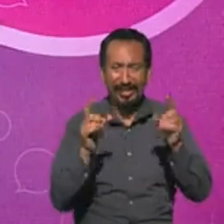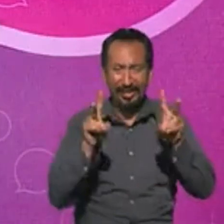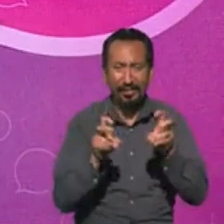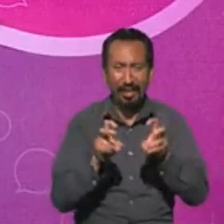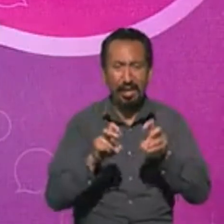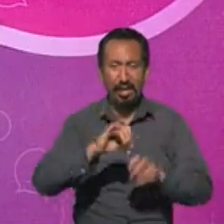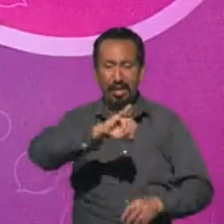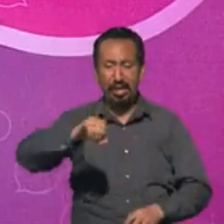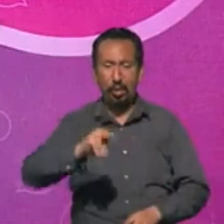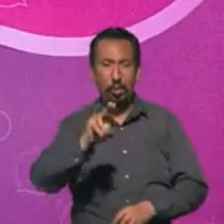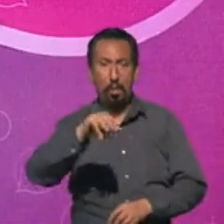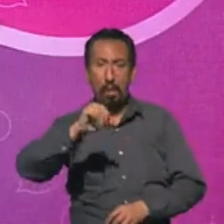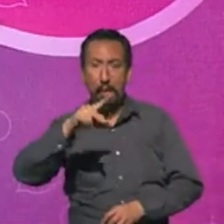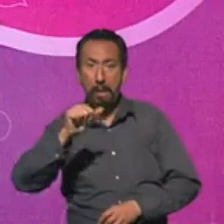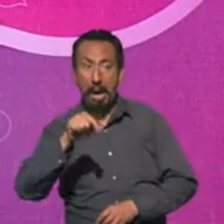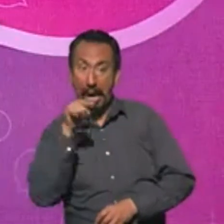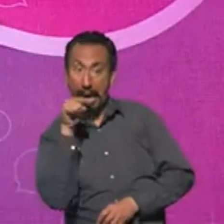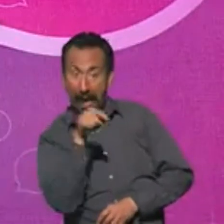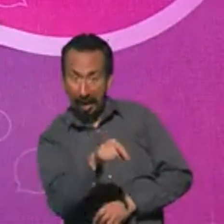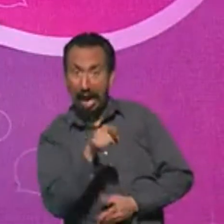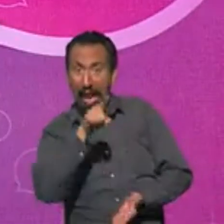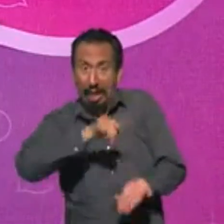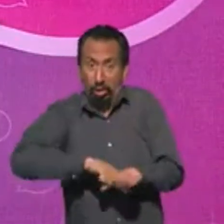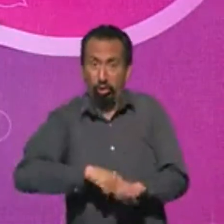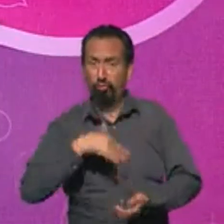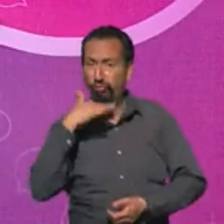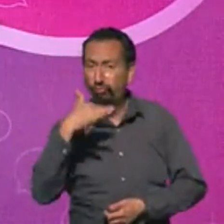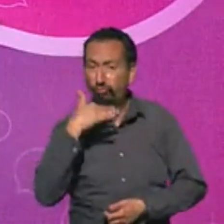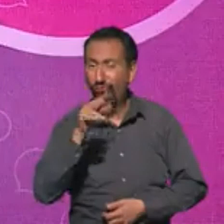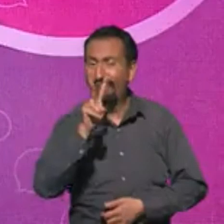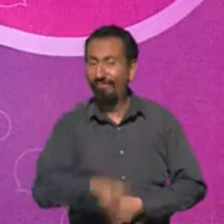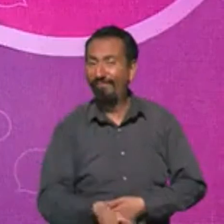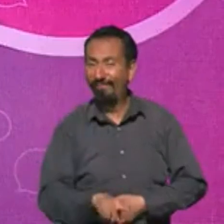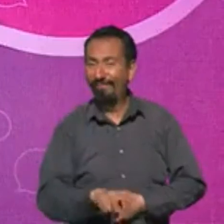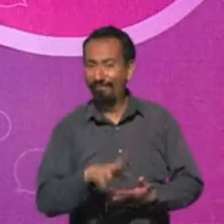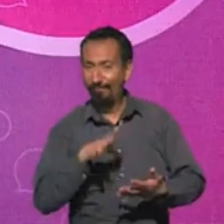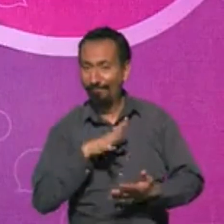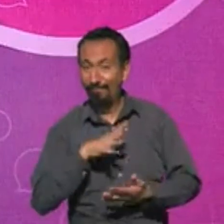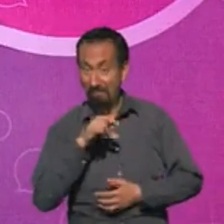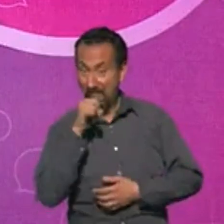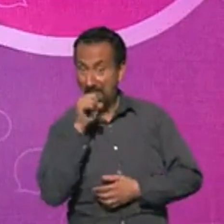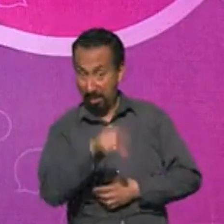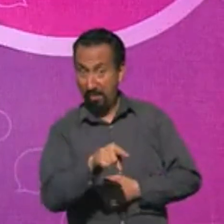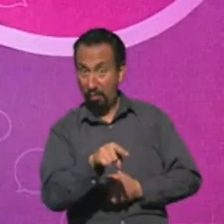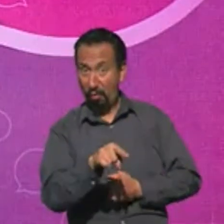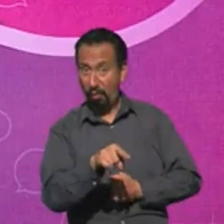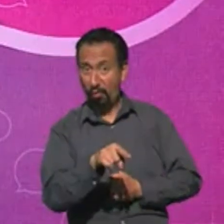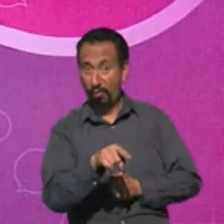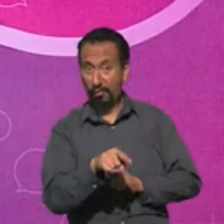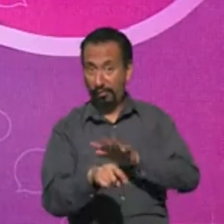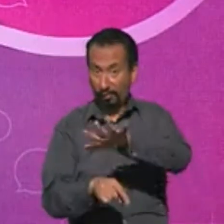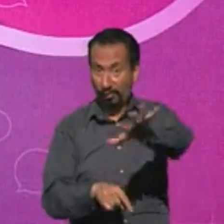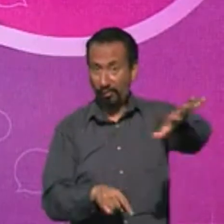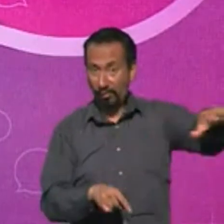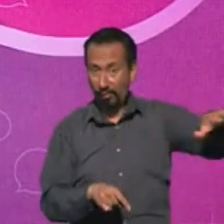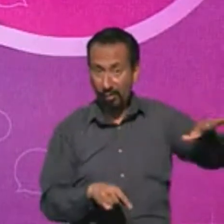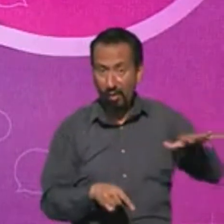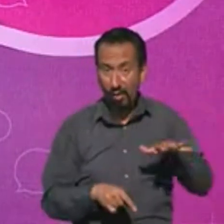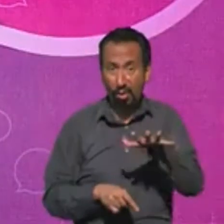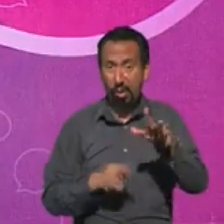porque desde ahí surgió el los golpes a nuestros compañeros